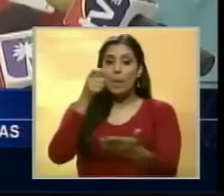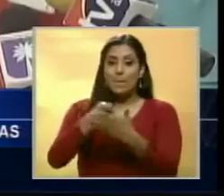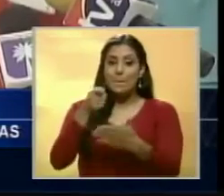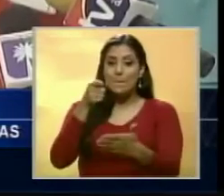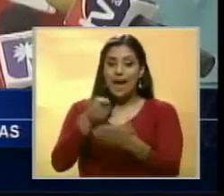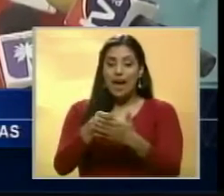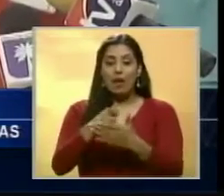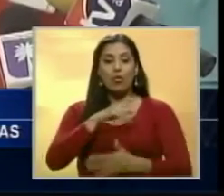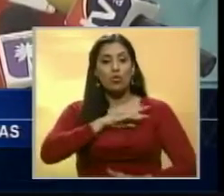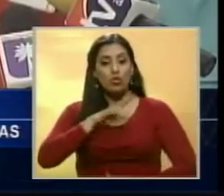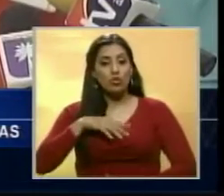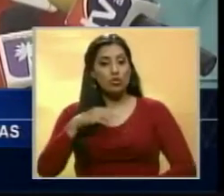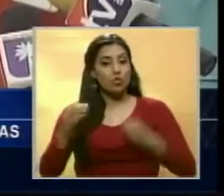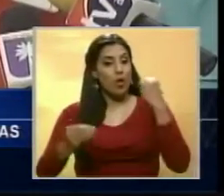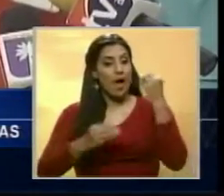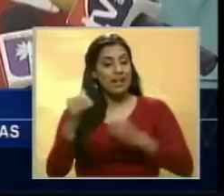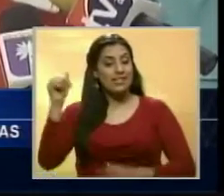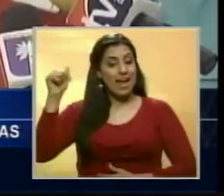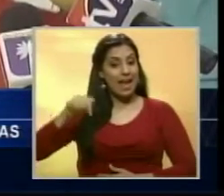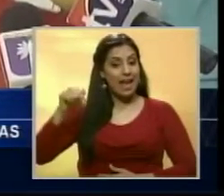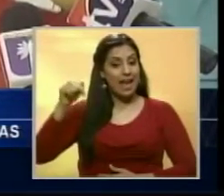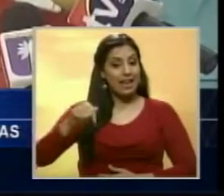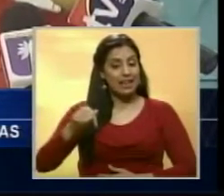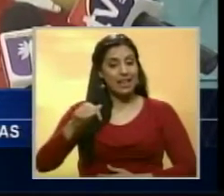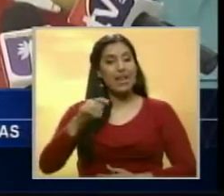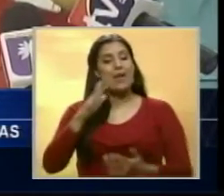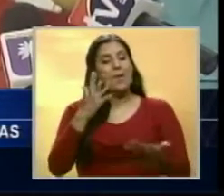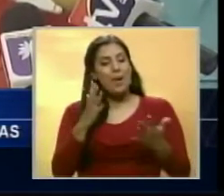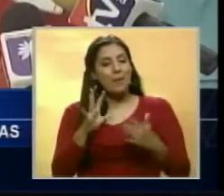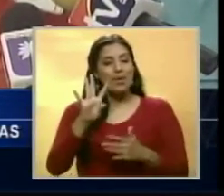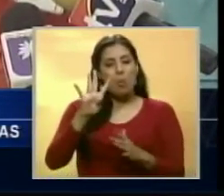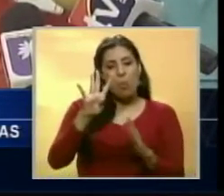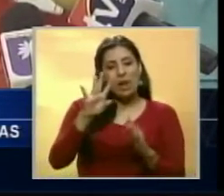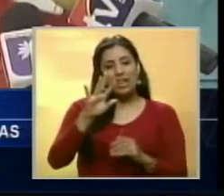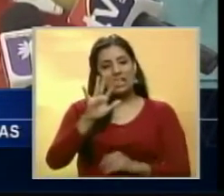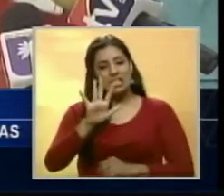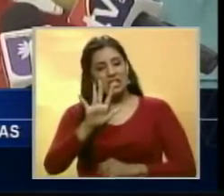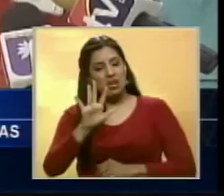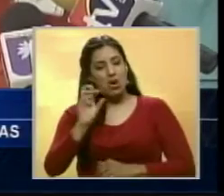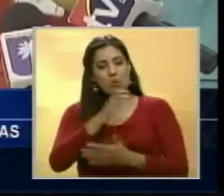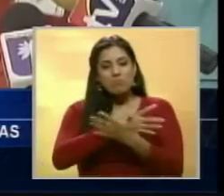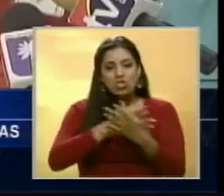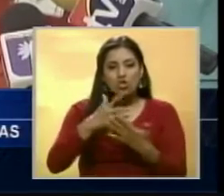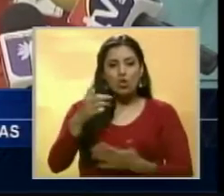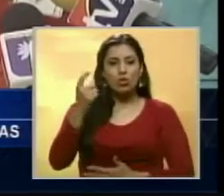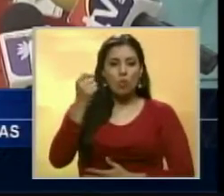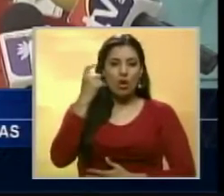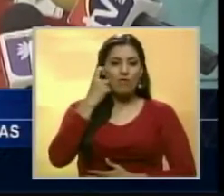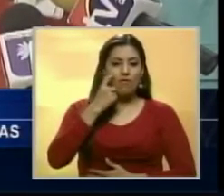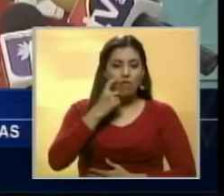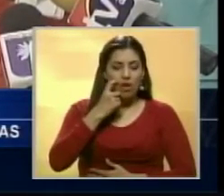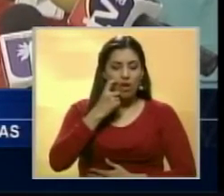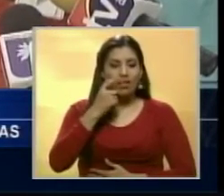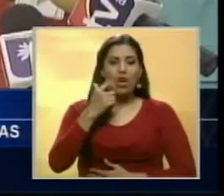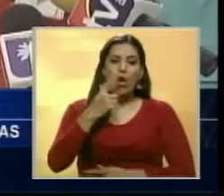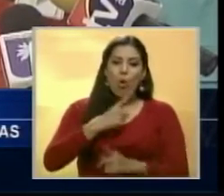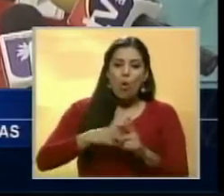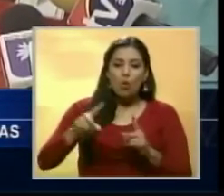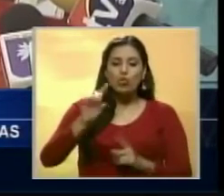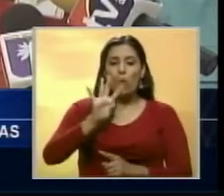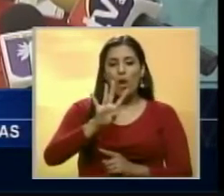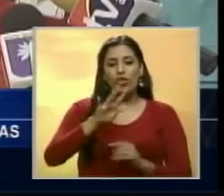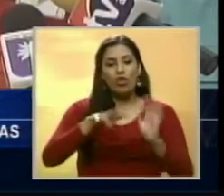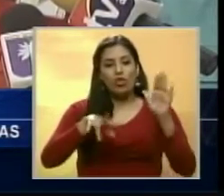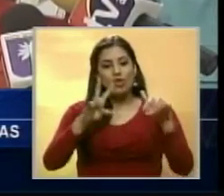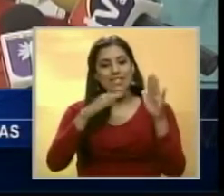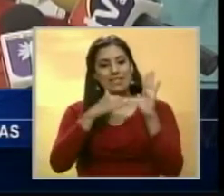inversión que estamos haciendo aquí está por el orden de 45 millones de bolívares, 412